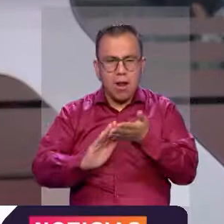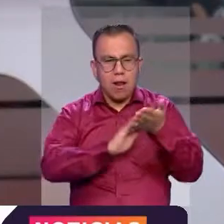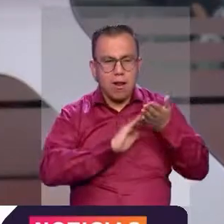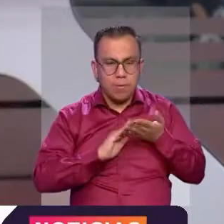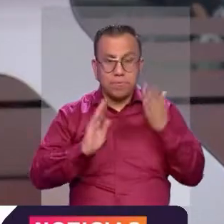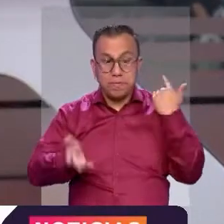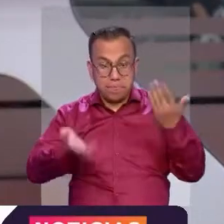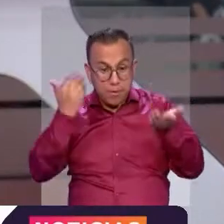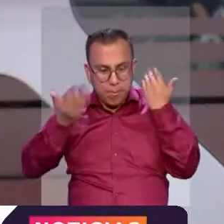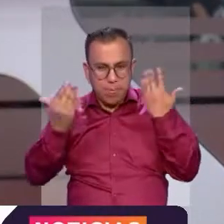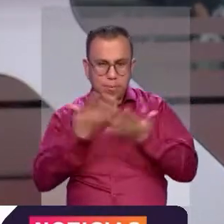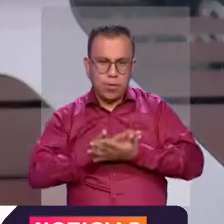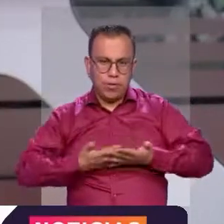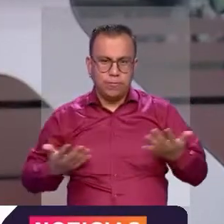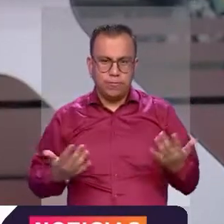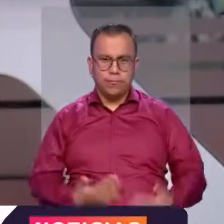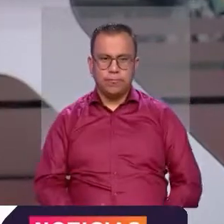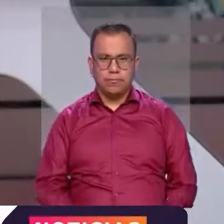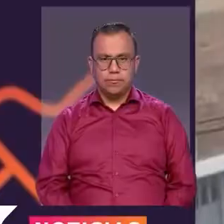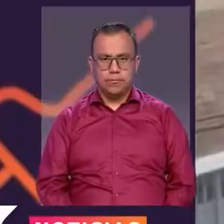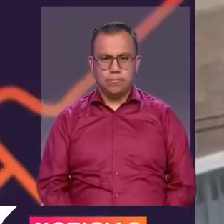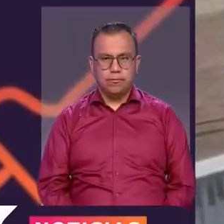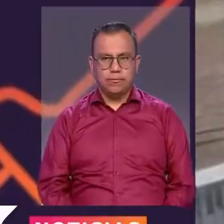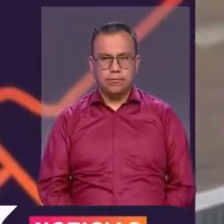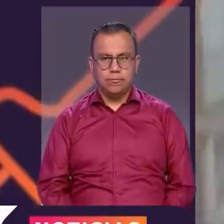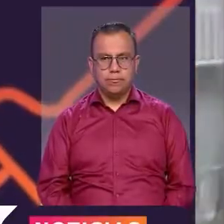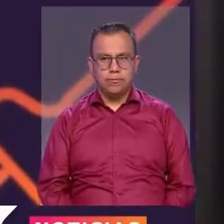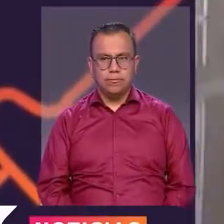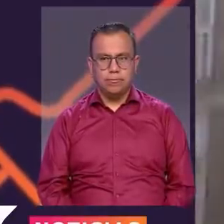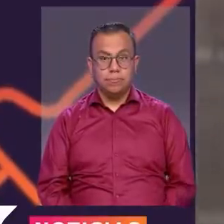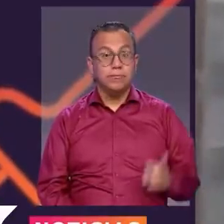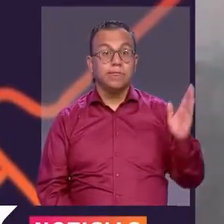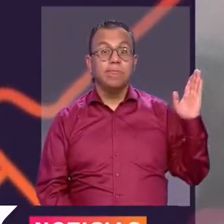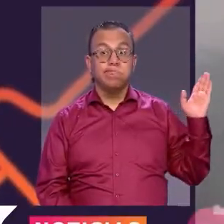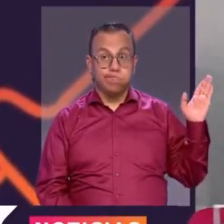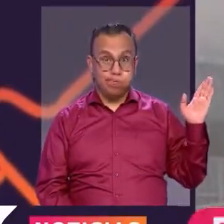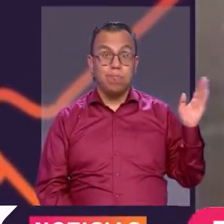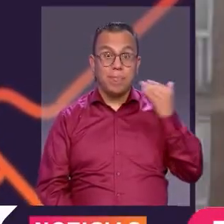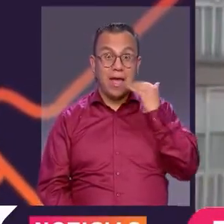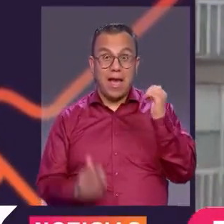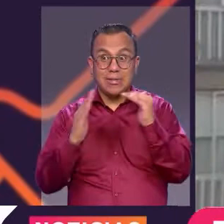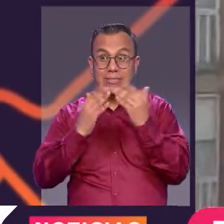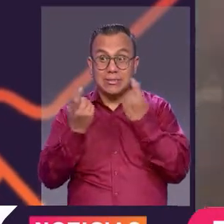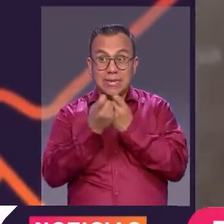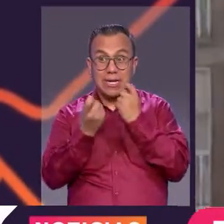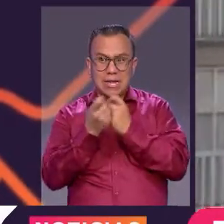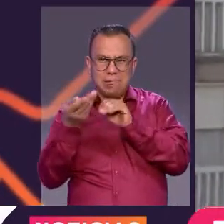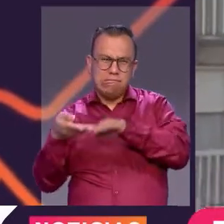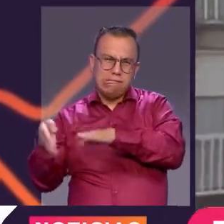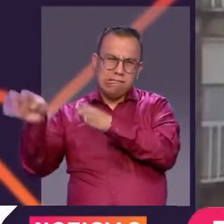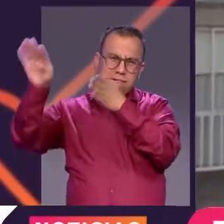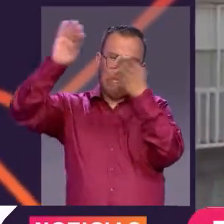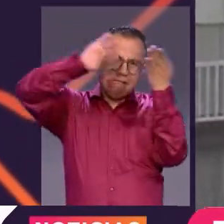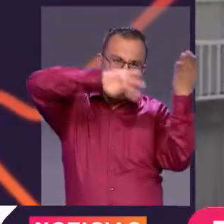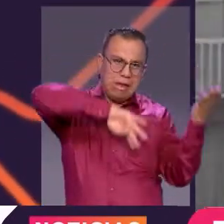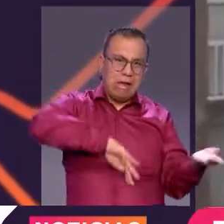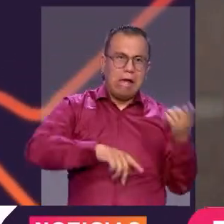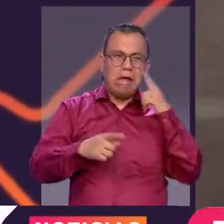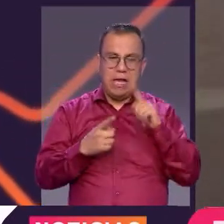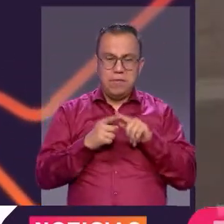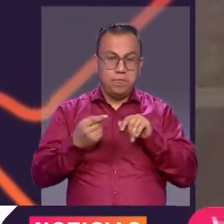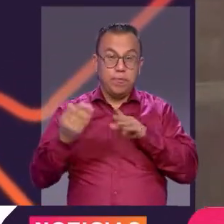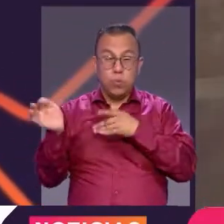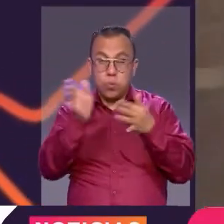y levantamiento de los escombros. Así documentó una vecina del sector el momento exacto cuando la estructura